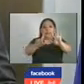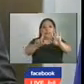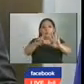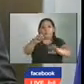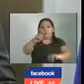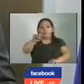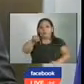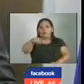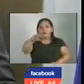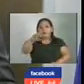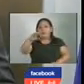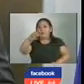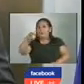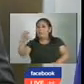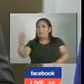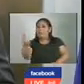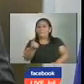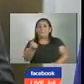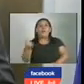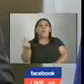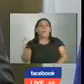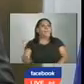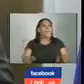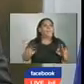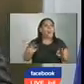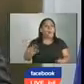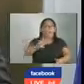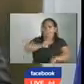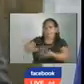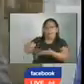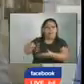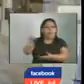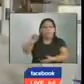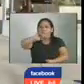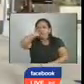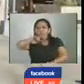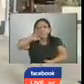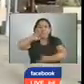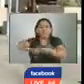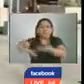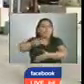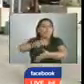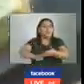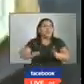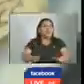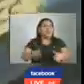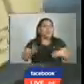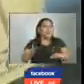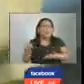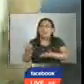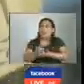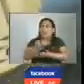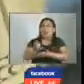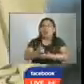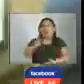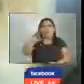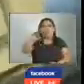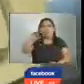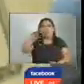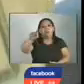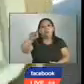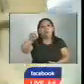salvadoreños se beneficiarán directamente de la exención de impuestos sobre la renta del